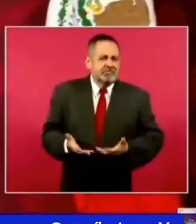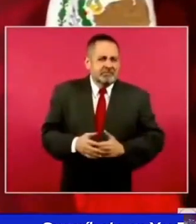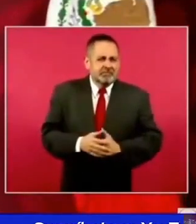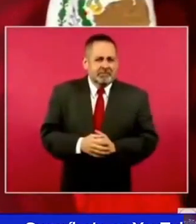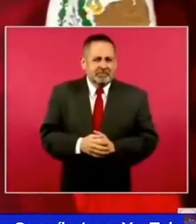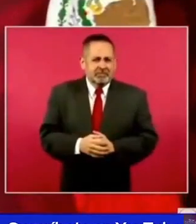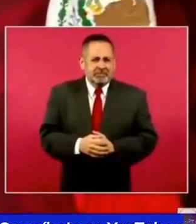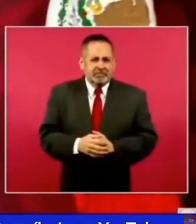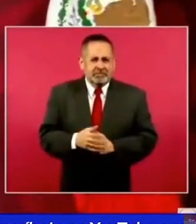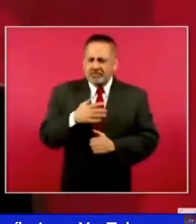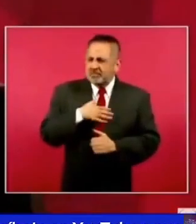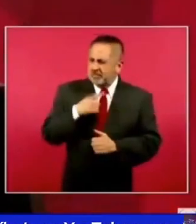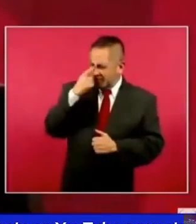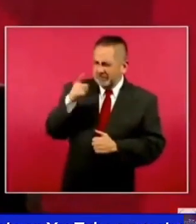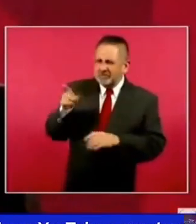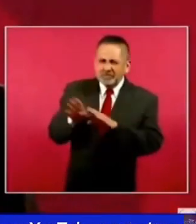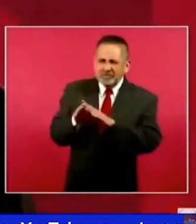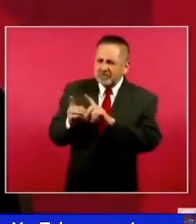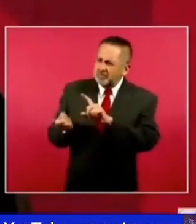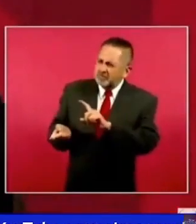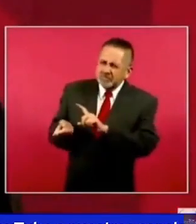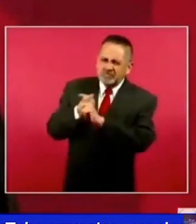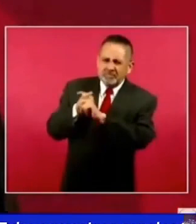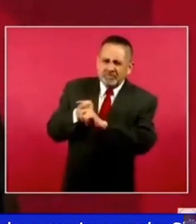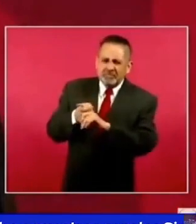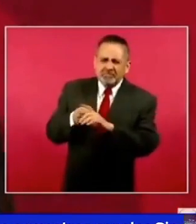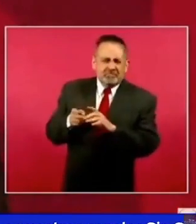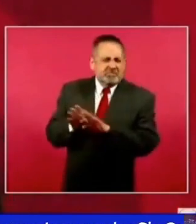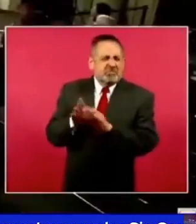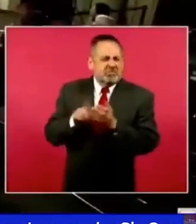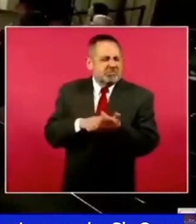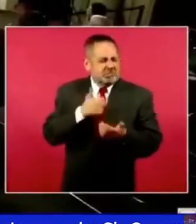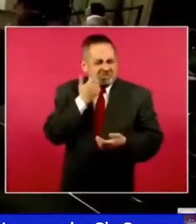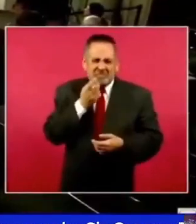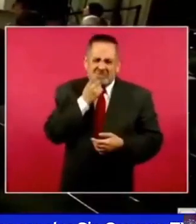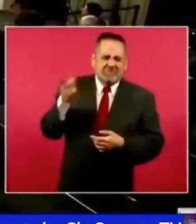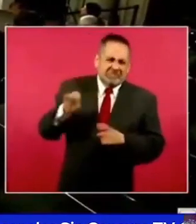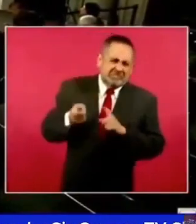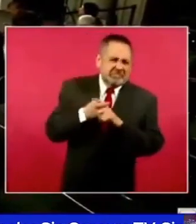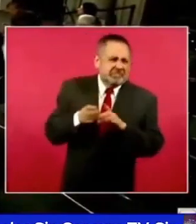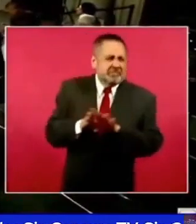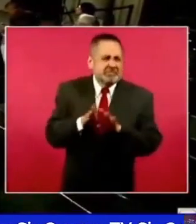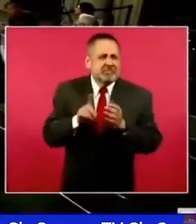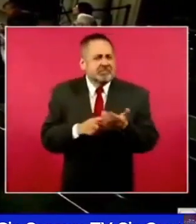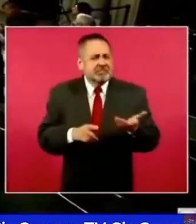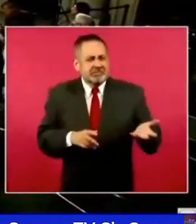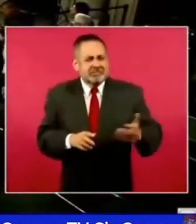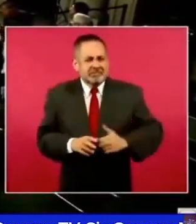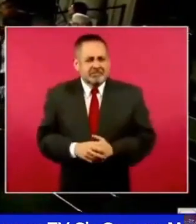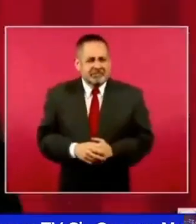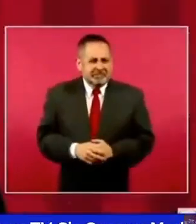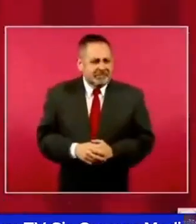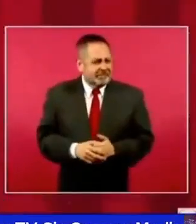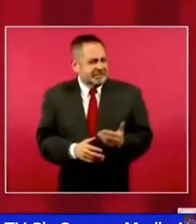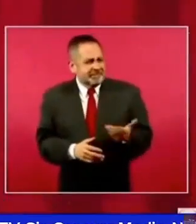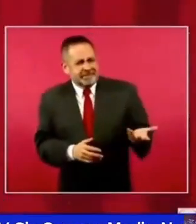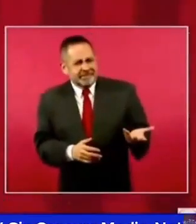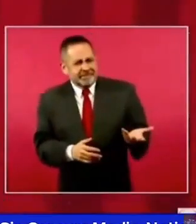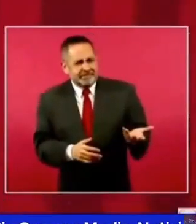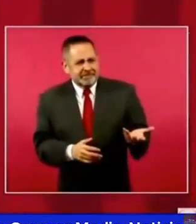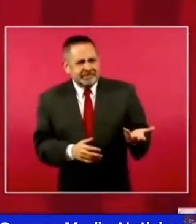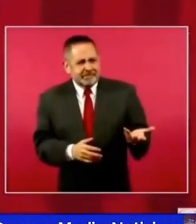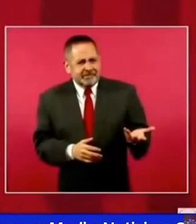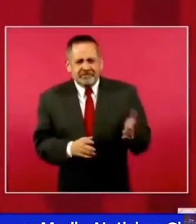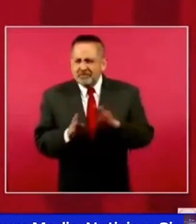que me recordaran a Manuelita, mi amor, a mi amor. Mi amor, ¿cómo le hago? Dice, sin